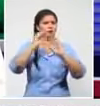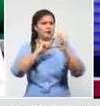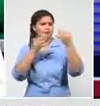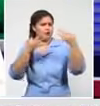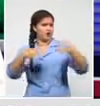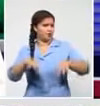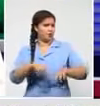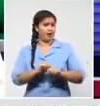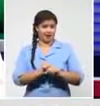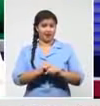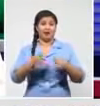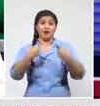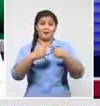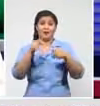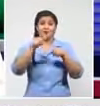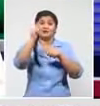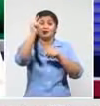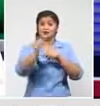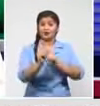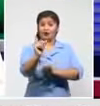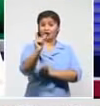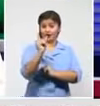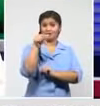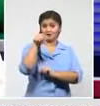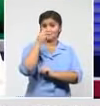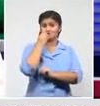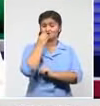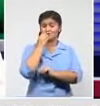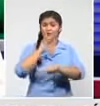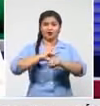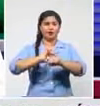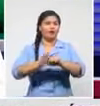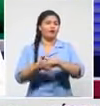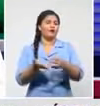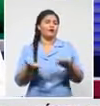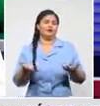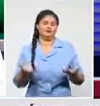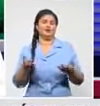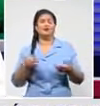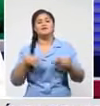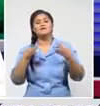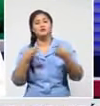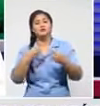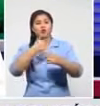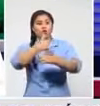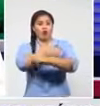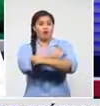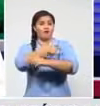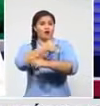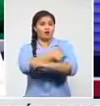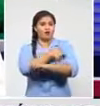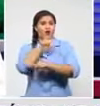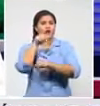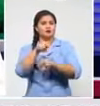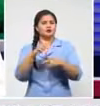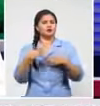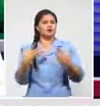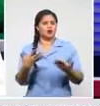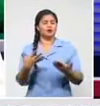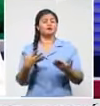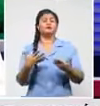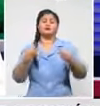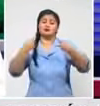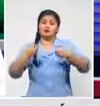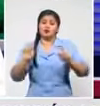eso la vacuna, como también ha dicho el presidente, es el cumplimiento con las medidas que